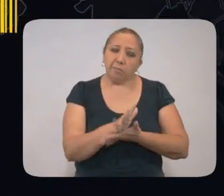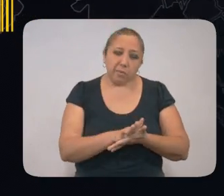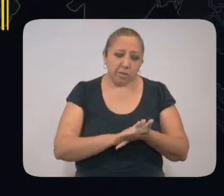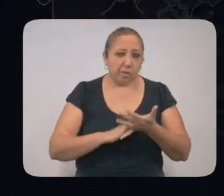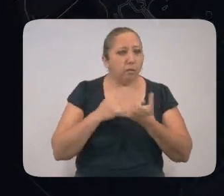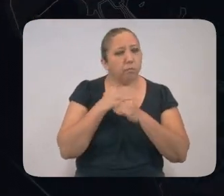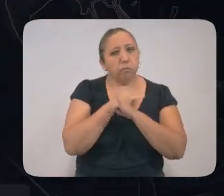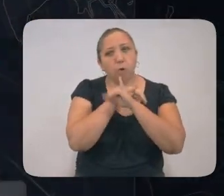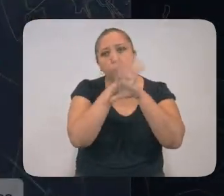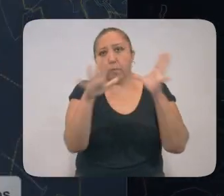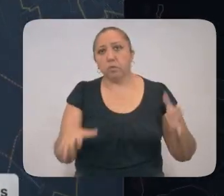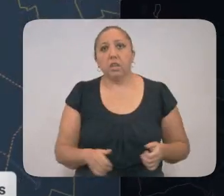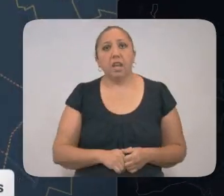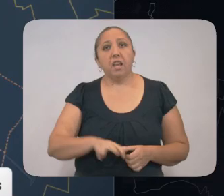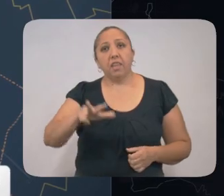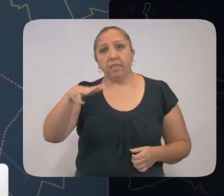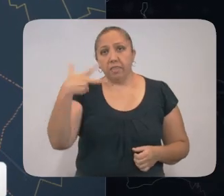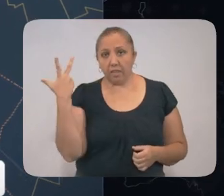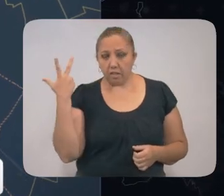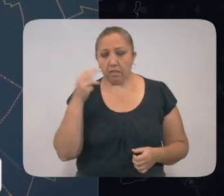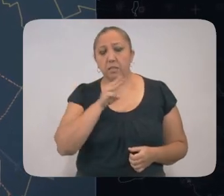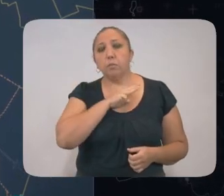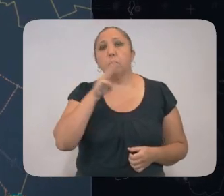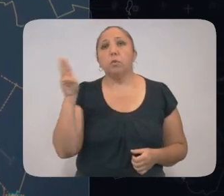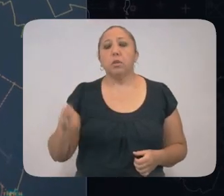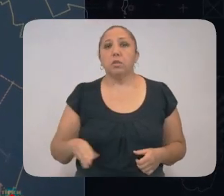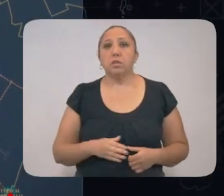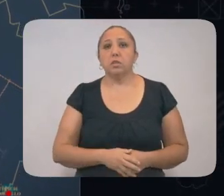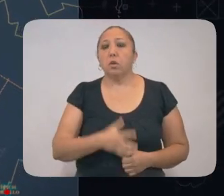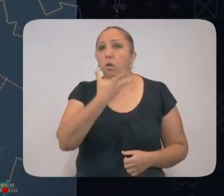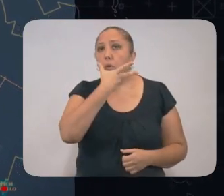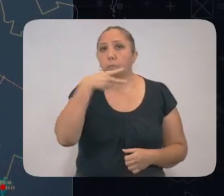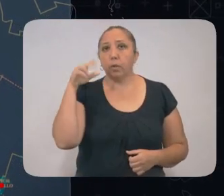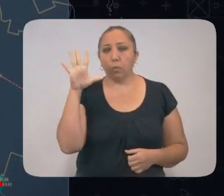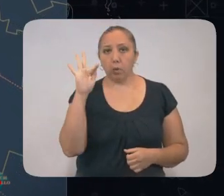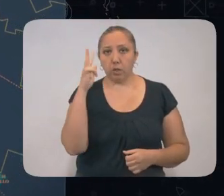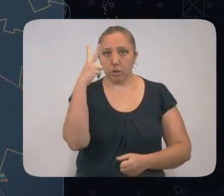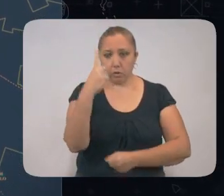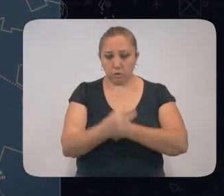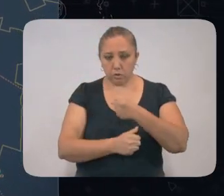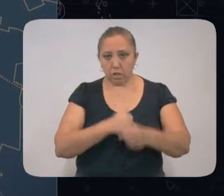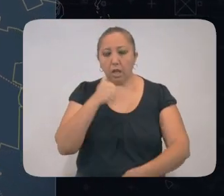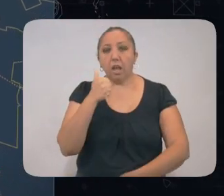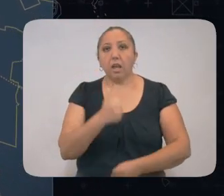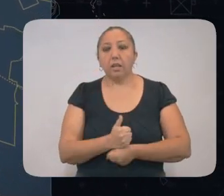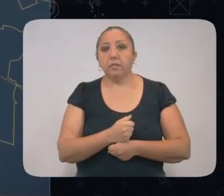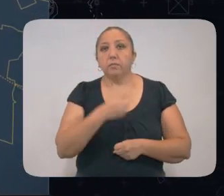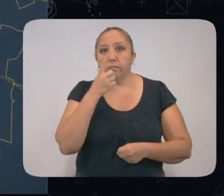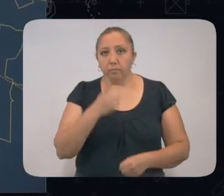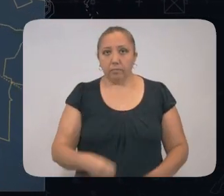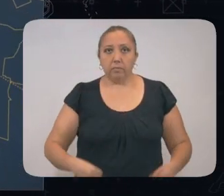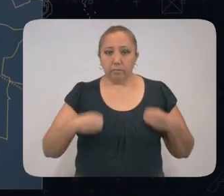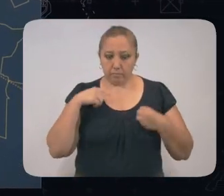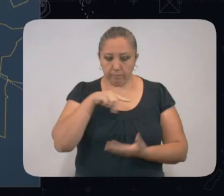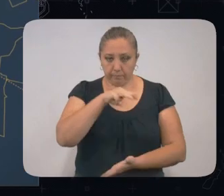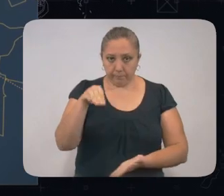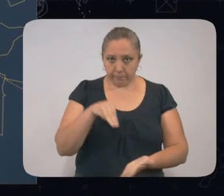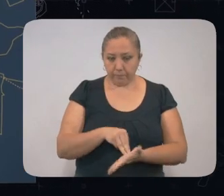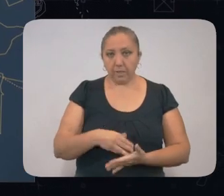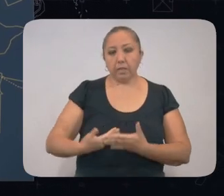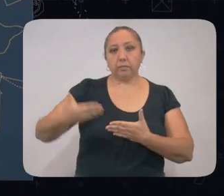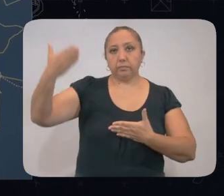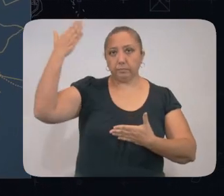Lamentablemente, en este parte médico informamos de 13 fallecimientos. Hombre de 42 años de edad, originario y residente de Mérida,